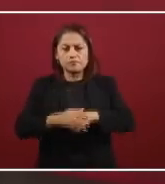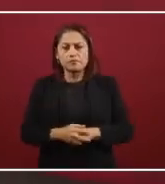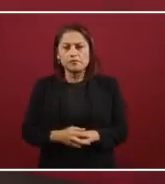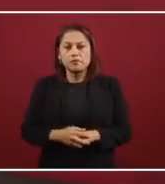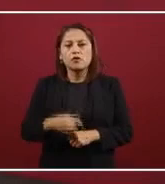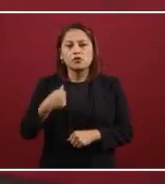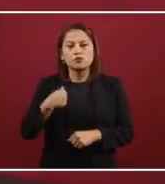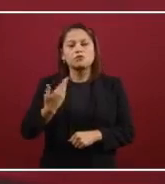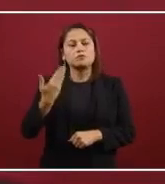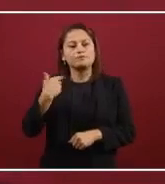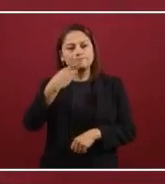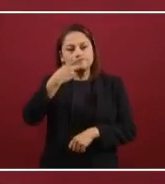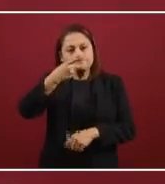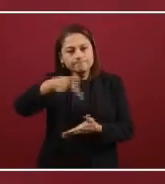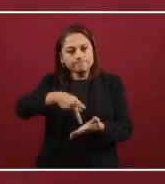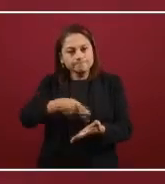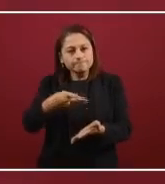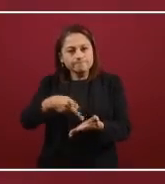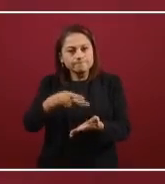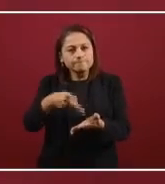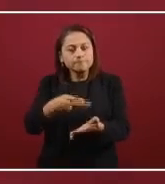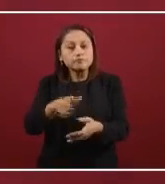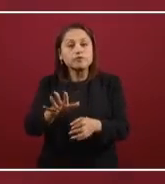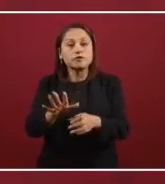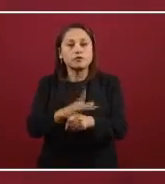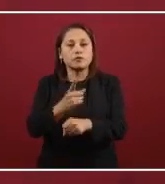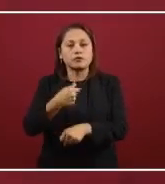porque era algo que teníamos pendiente.